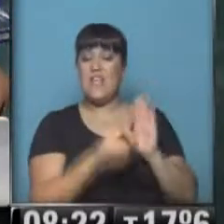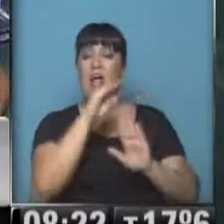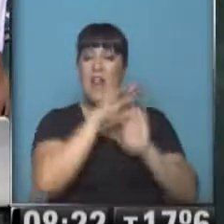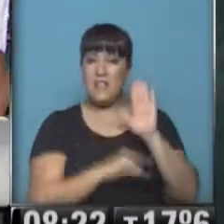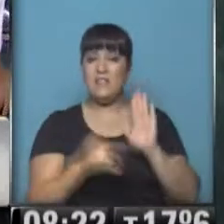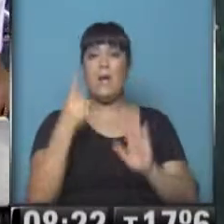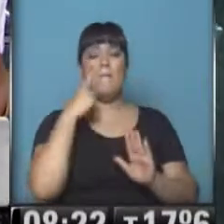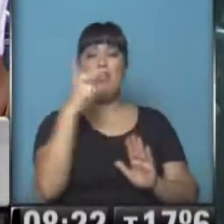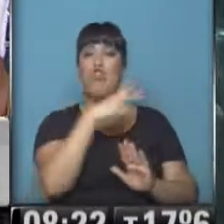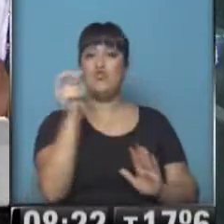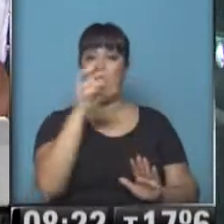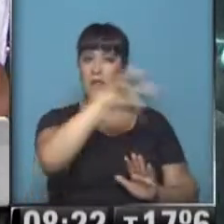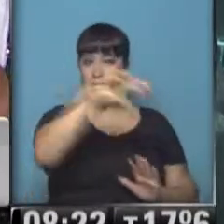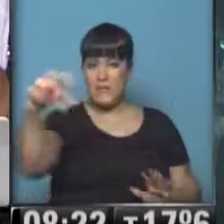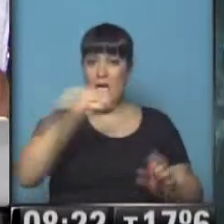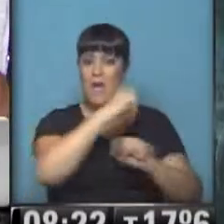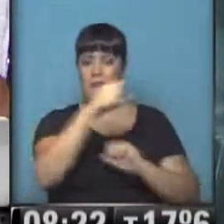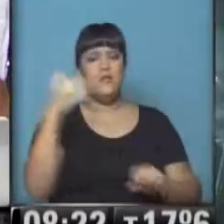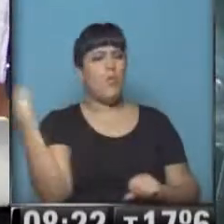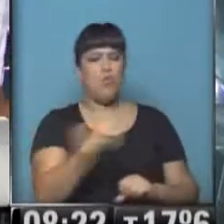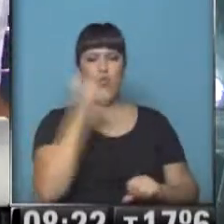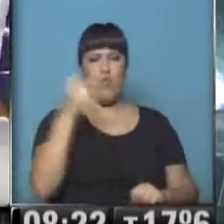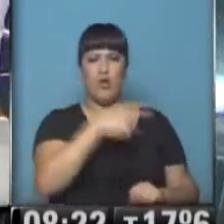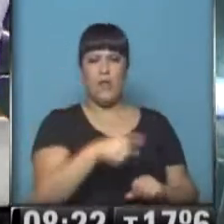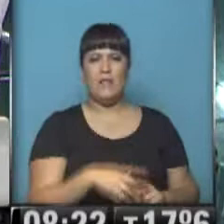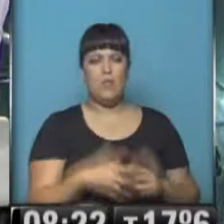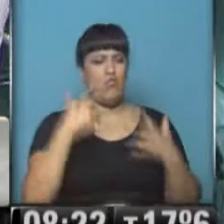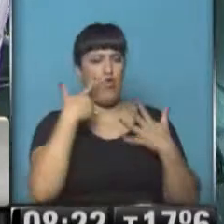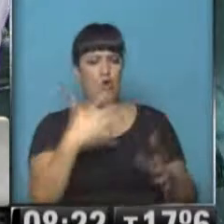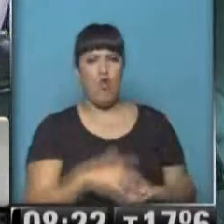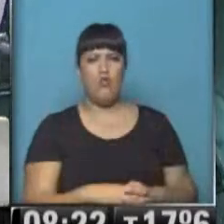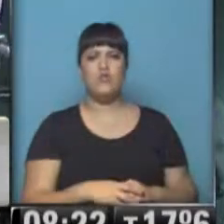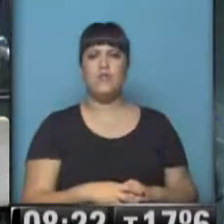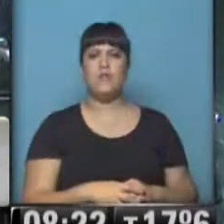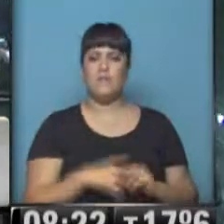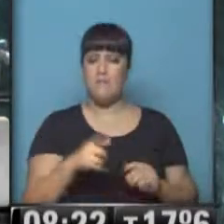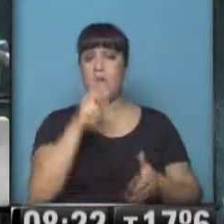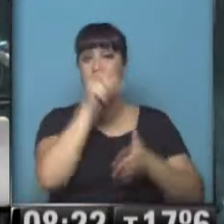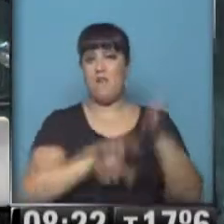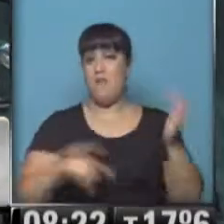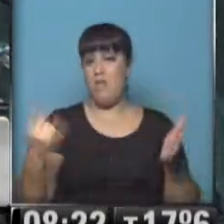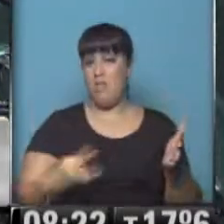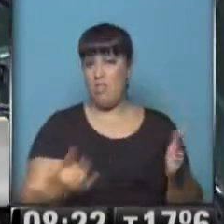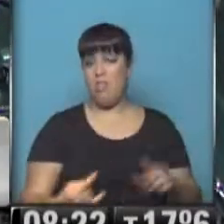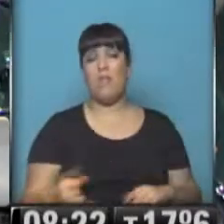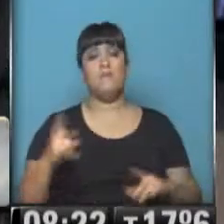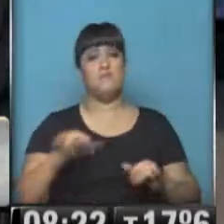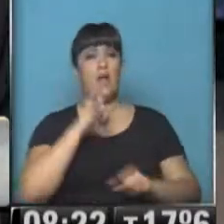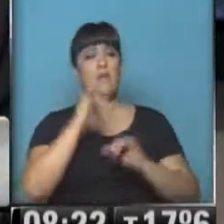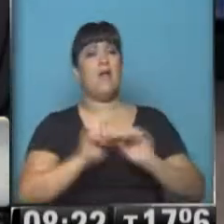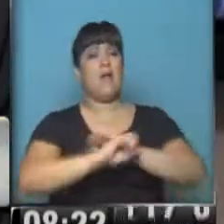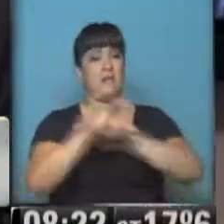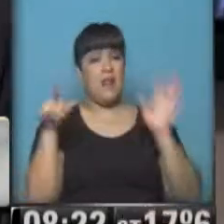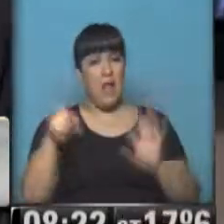1.200 firmas hay firmas muy importantes que están aparecen utilizando facturas apócrifas aclaró echegaray